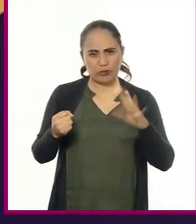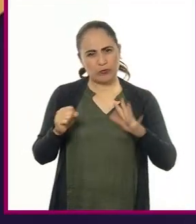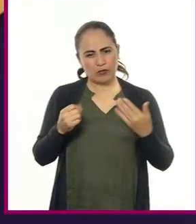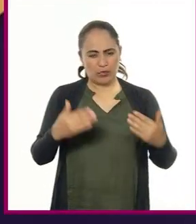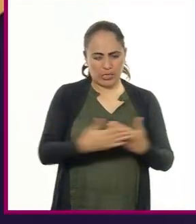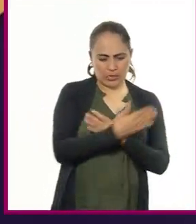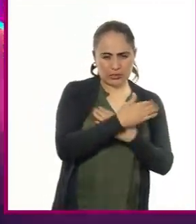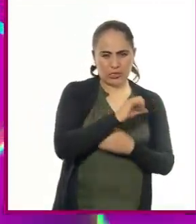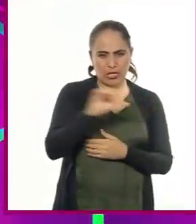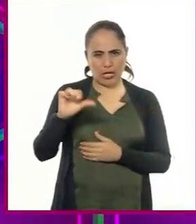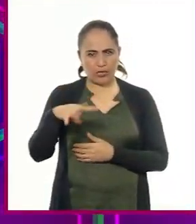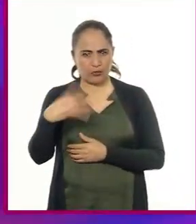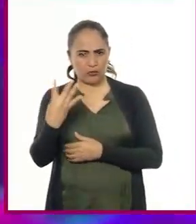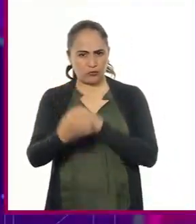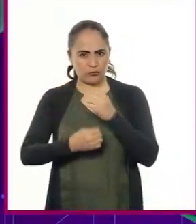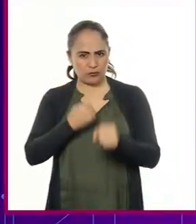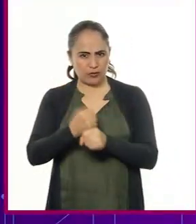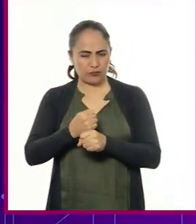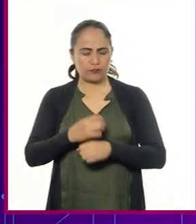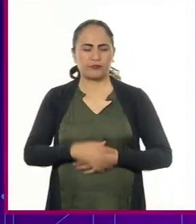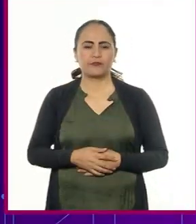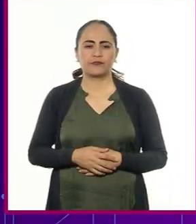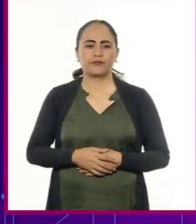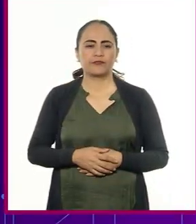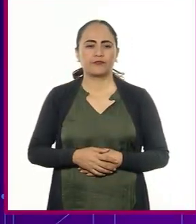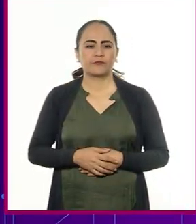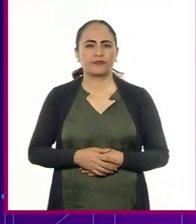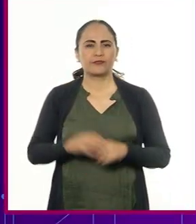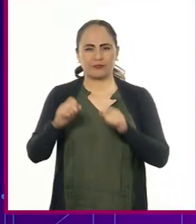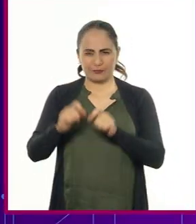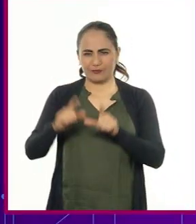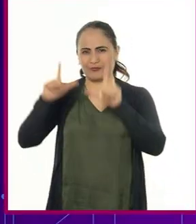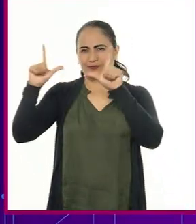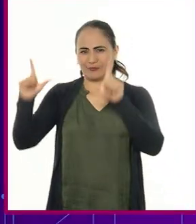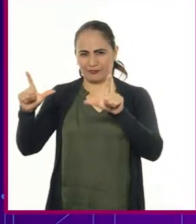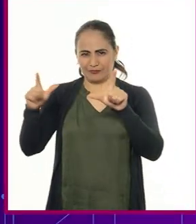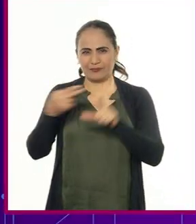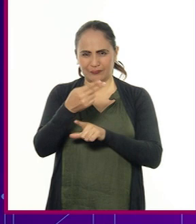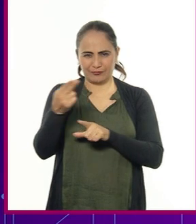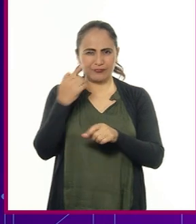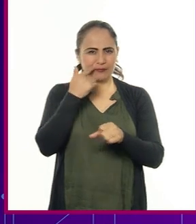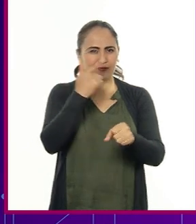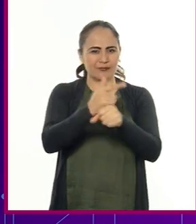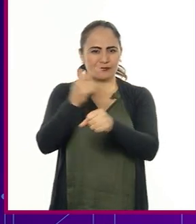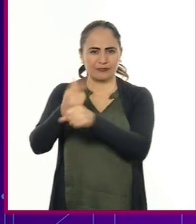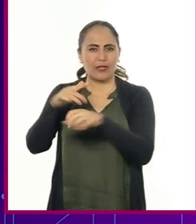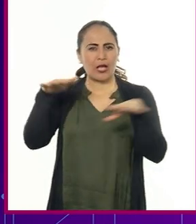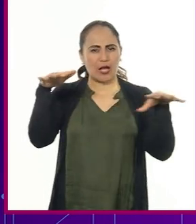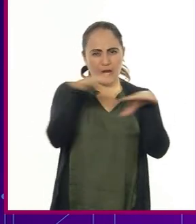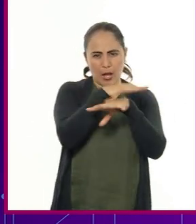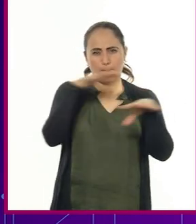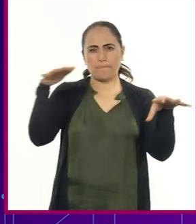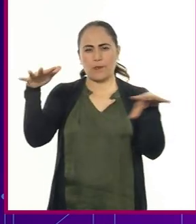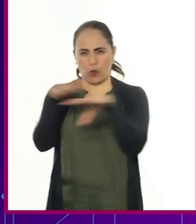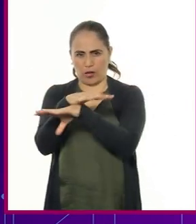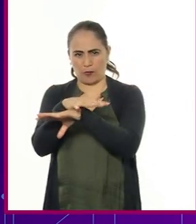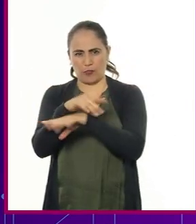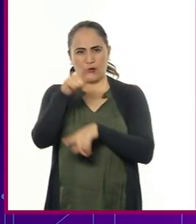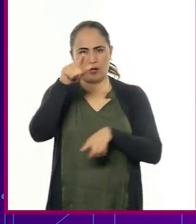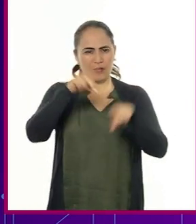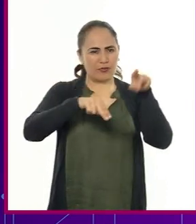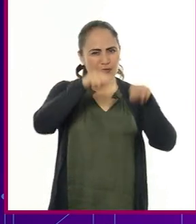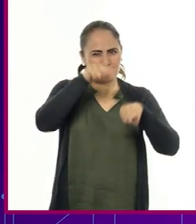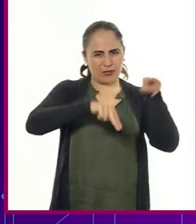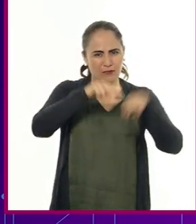y 14 años. En la diapositiva se pueden identificar los cambios de este indicador con